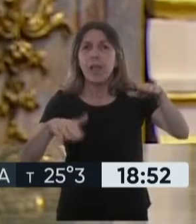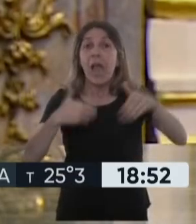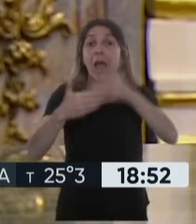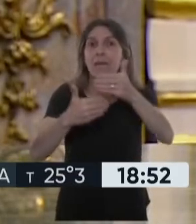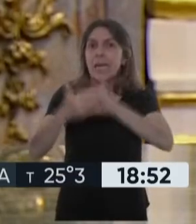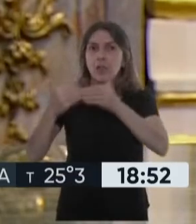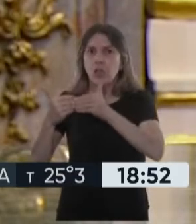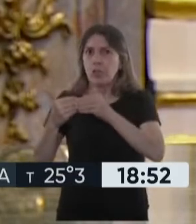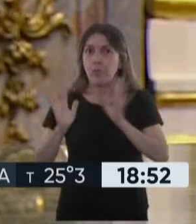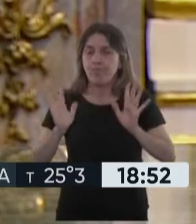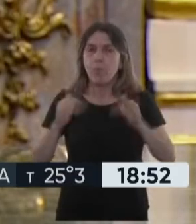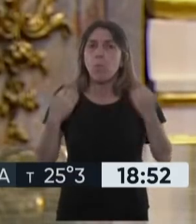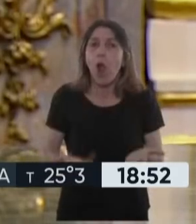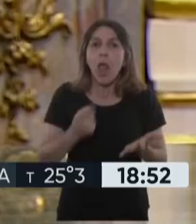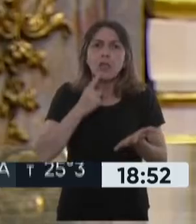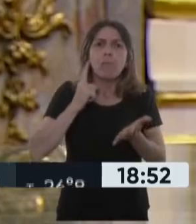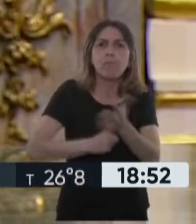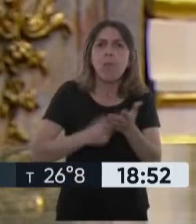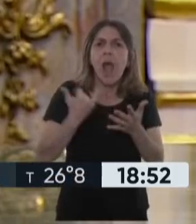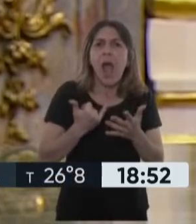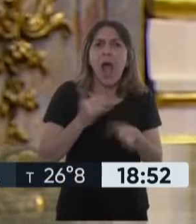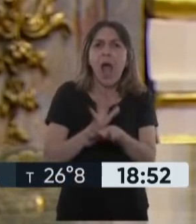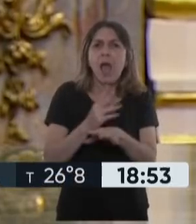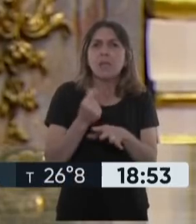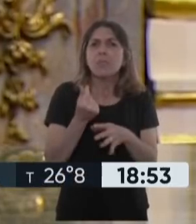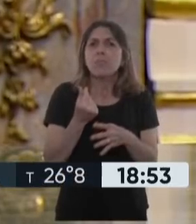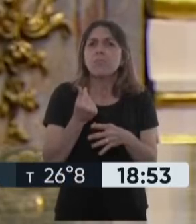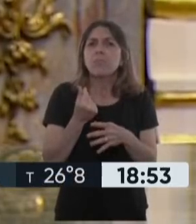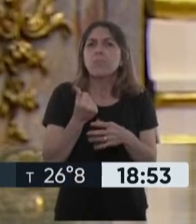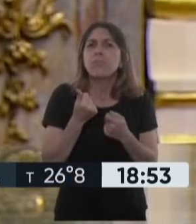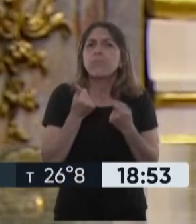estamos anunciando un refuerzo de la política de ingresos.